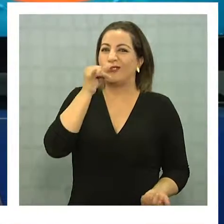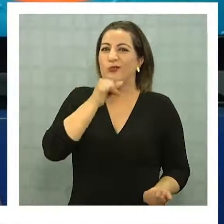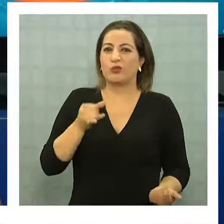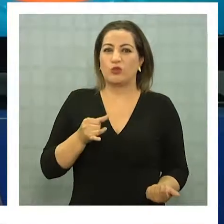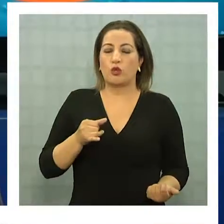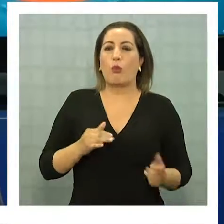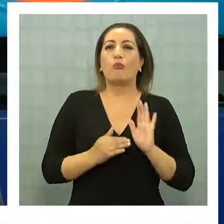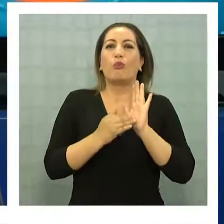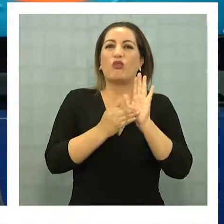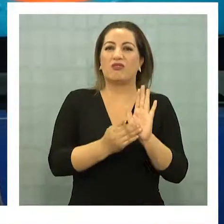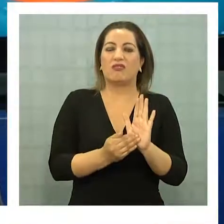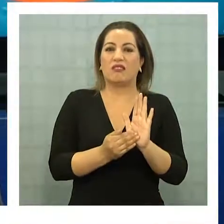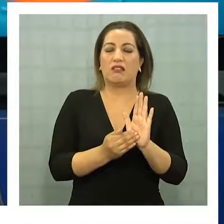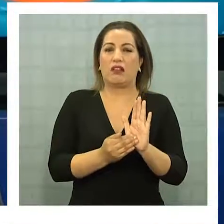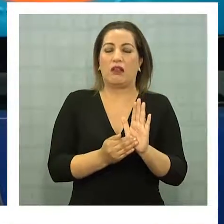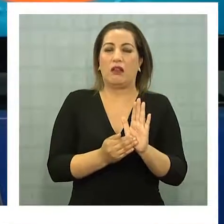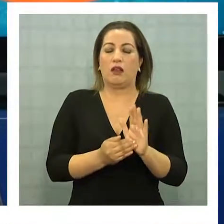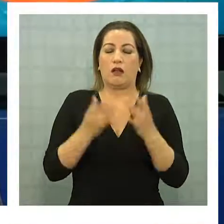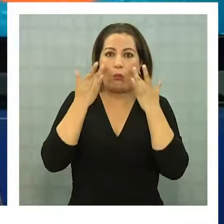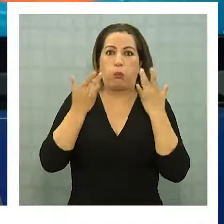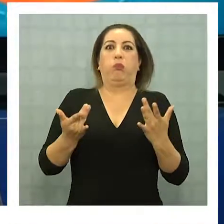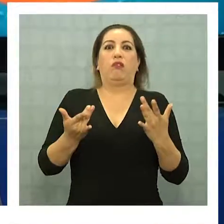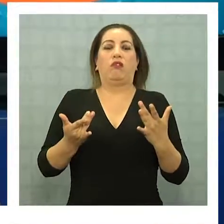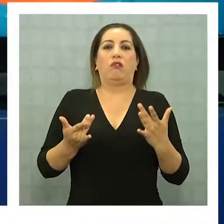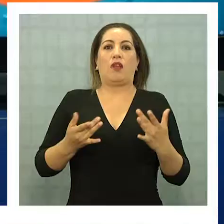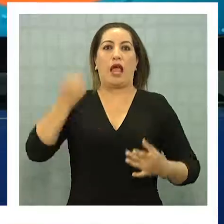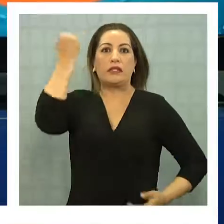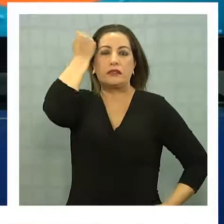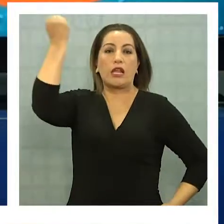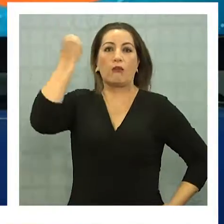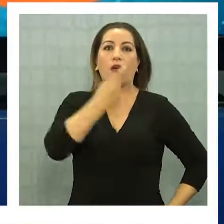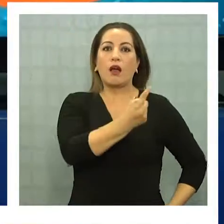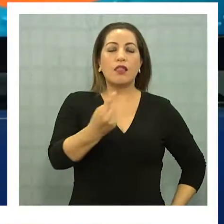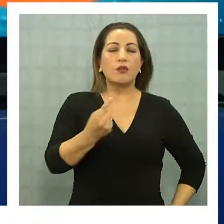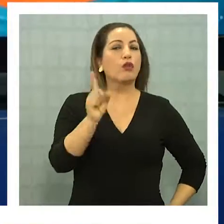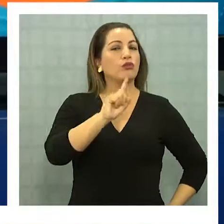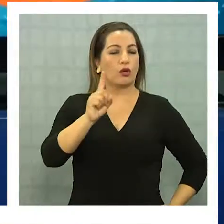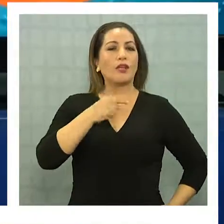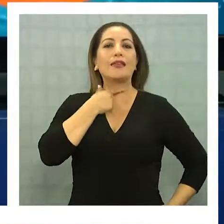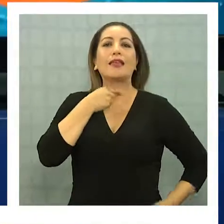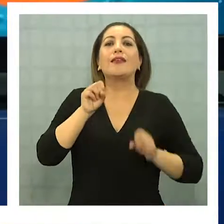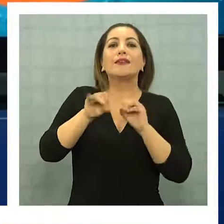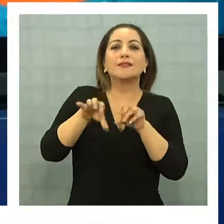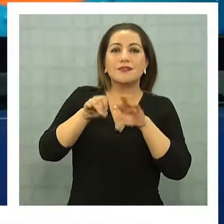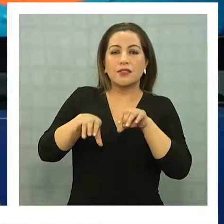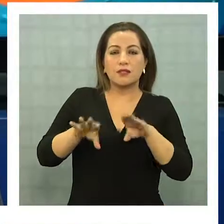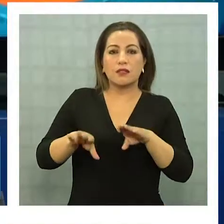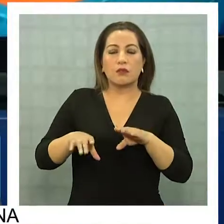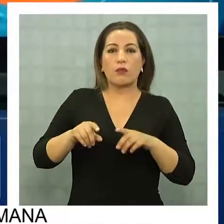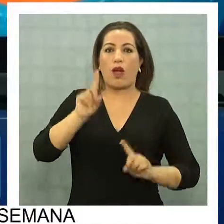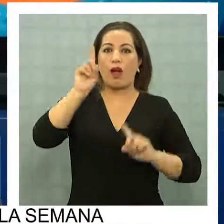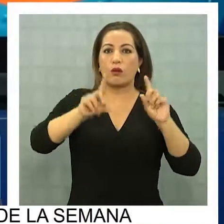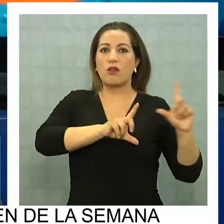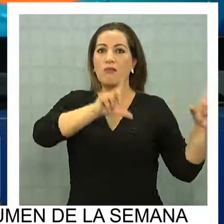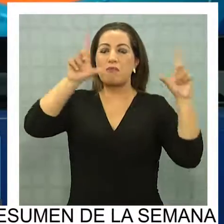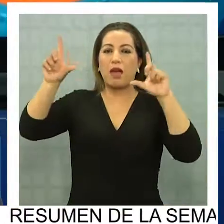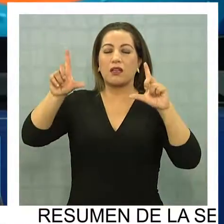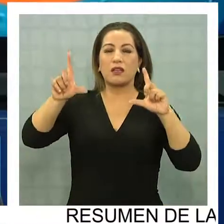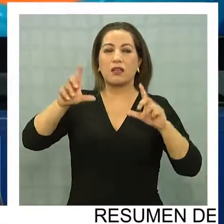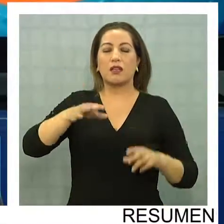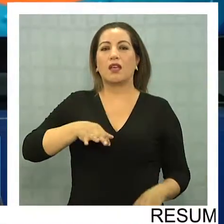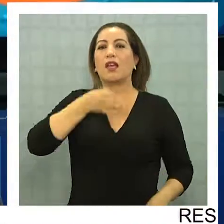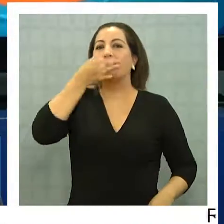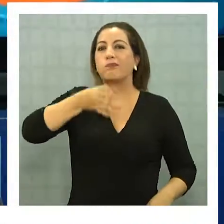más terrible, el impacto que pueda traumatizar, no. Lo que busca es educar. Y por lo tanto las imágenes y los